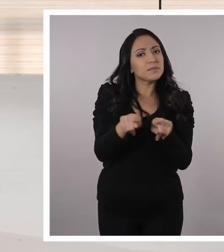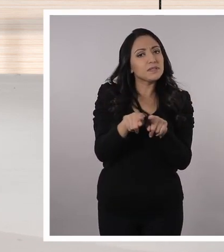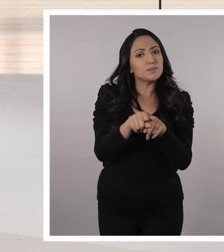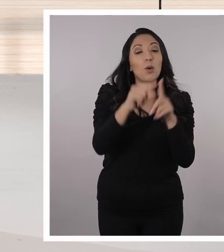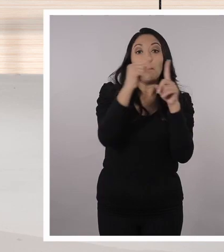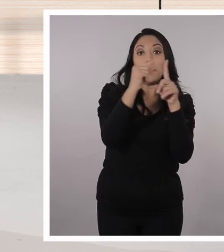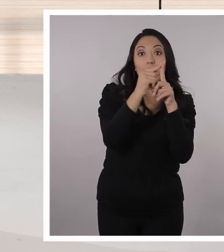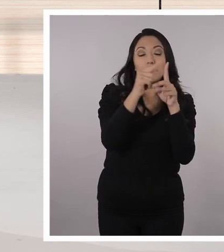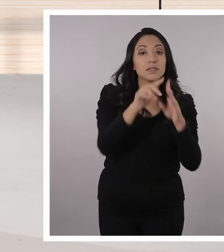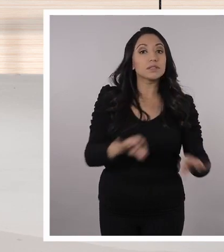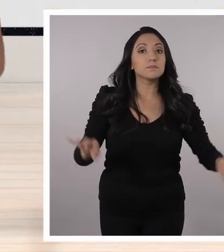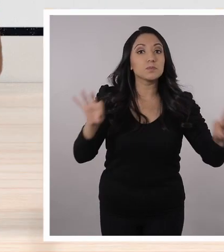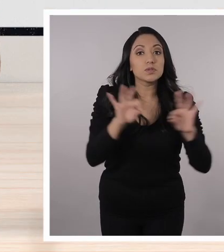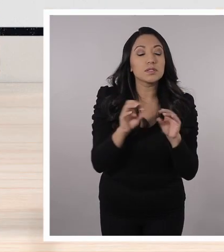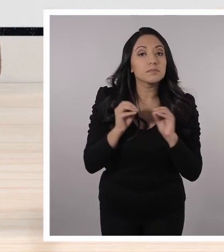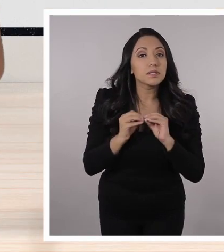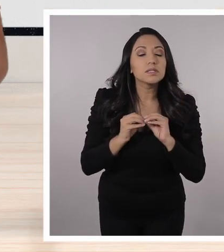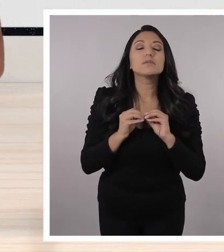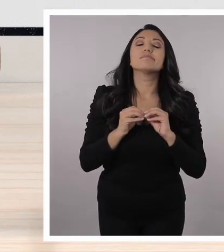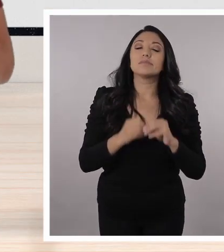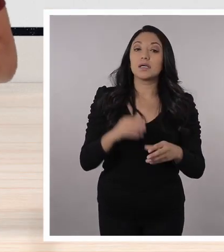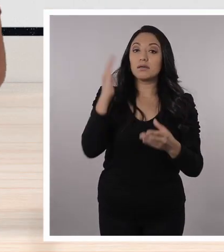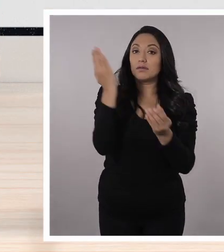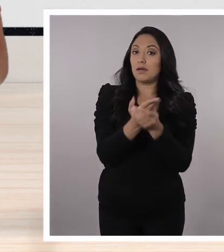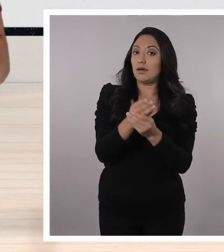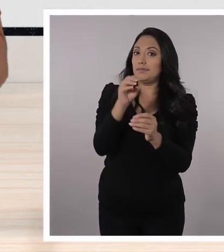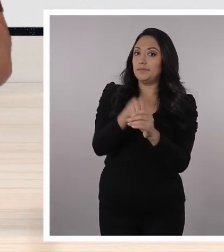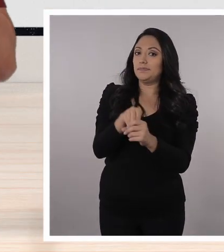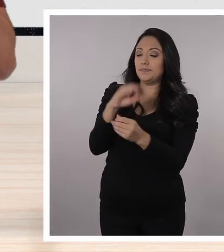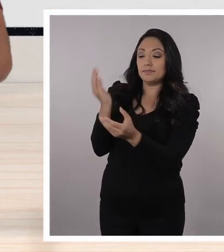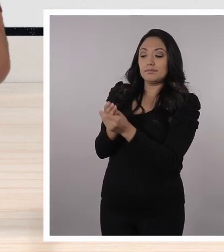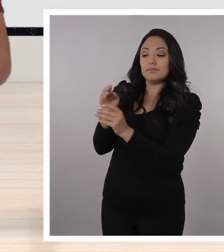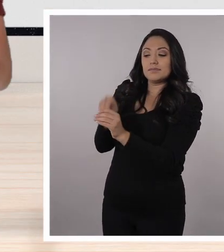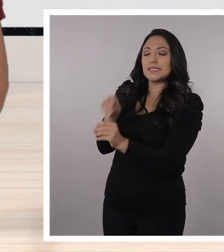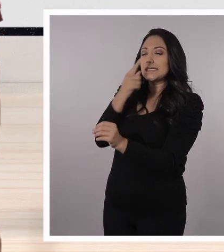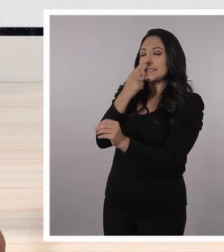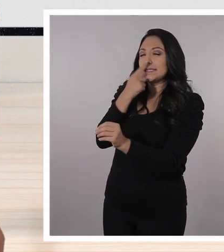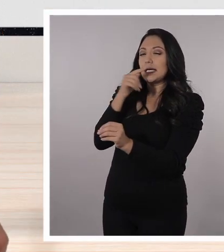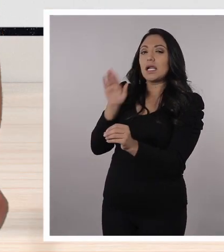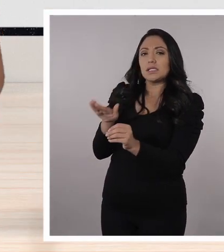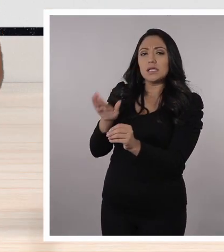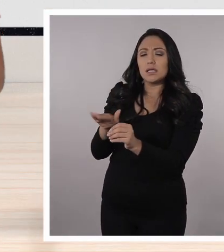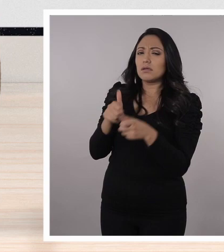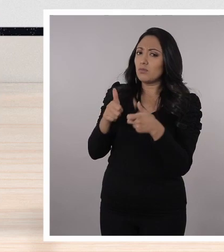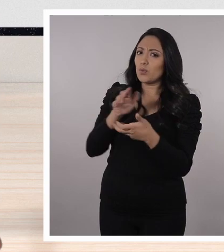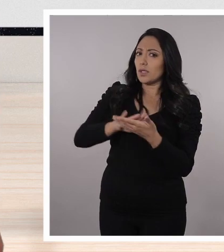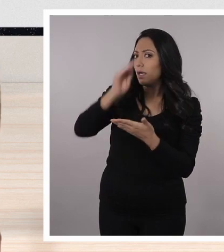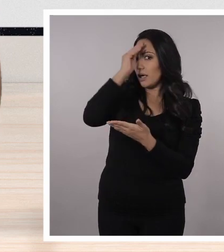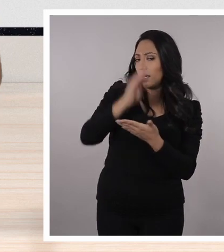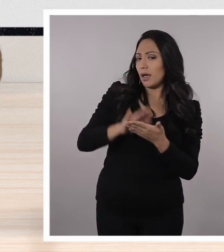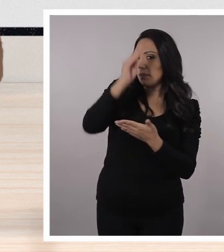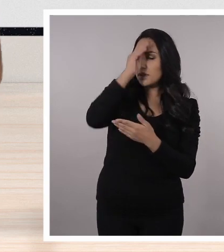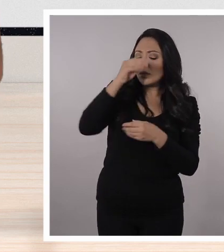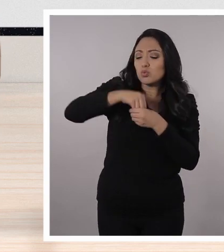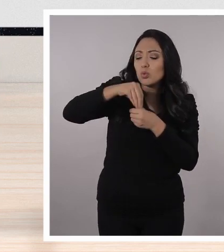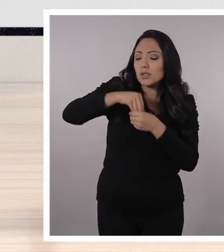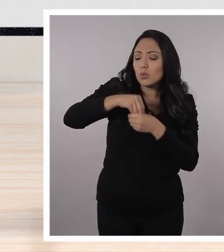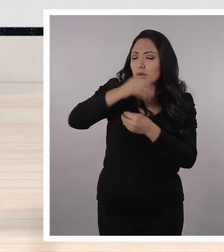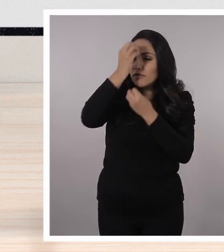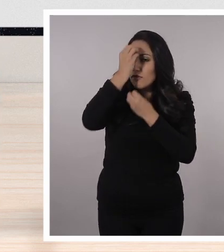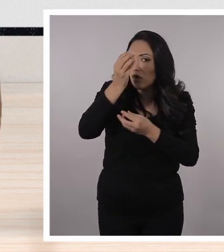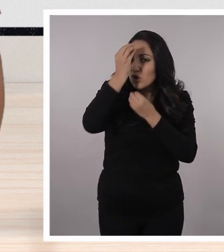las palabras clave y también tenganlo archivado porque esto es una manera muy interesante y muy buena para almacenar